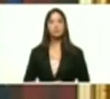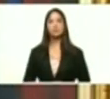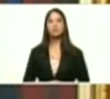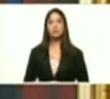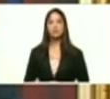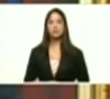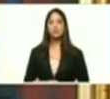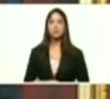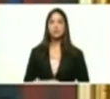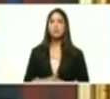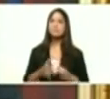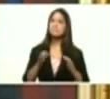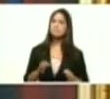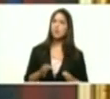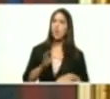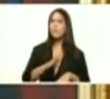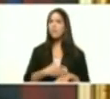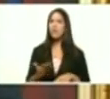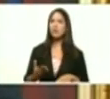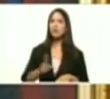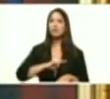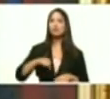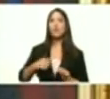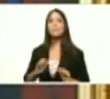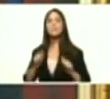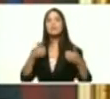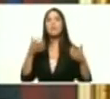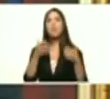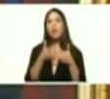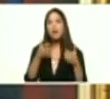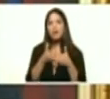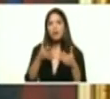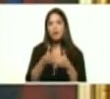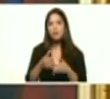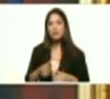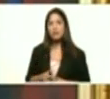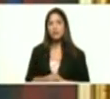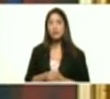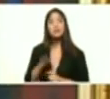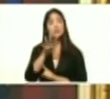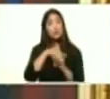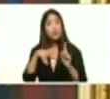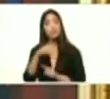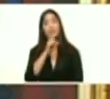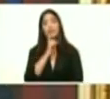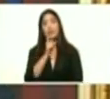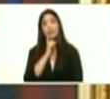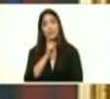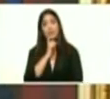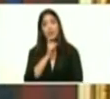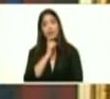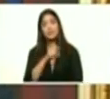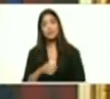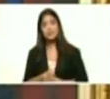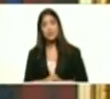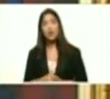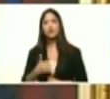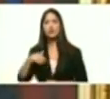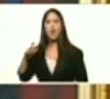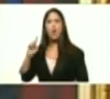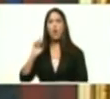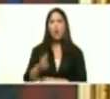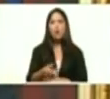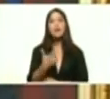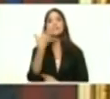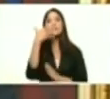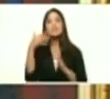Quizás porque nos lanzamos a la guerra en medio difícil y cuando yo doy la orden creen